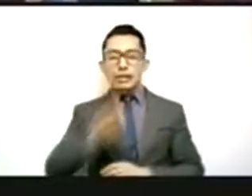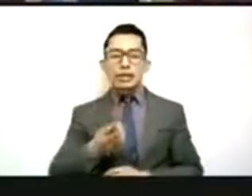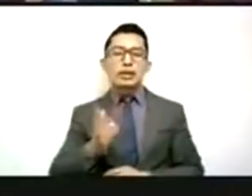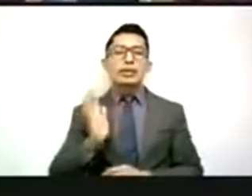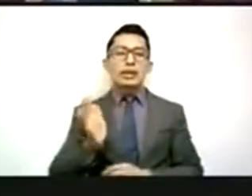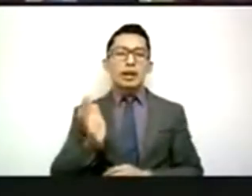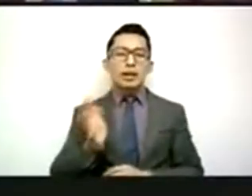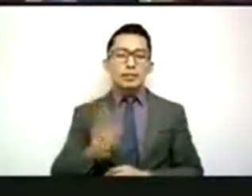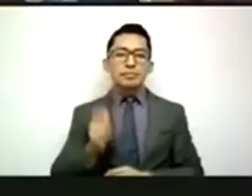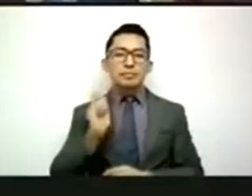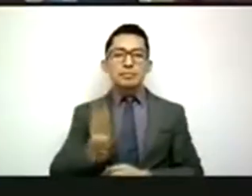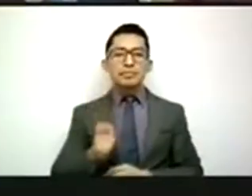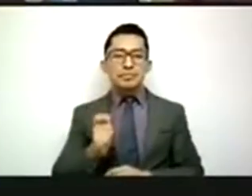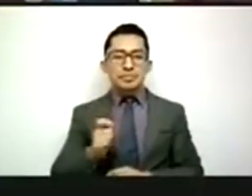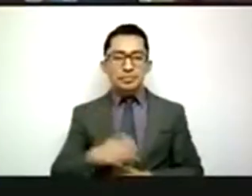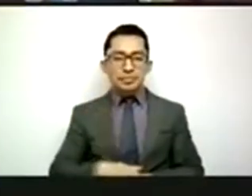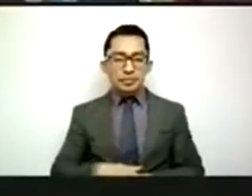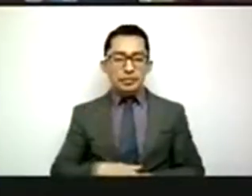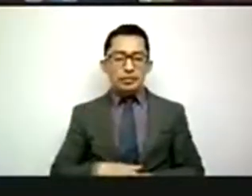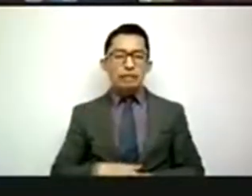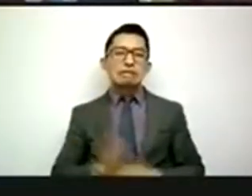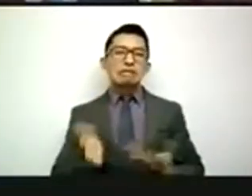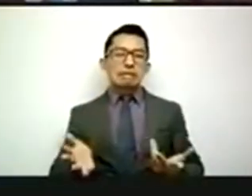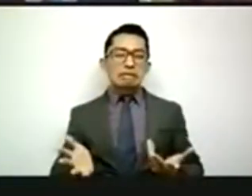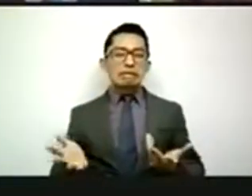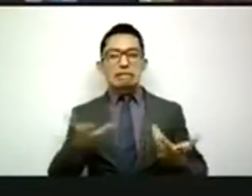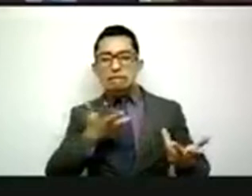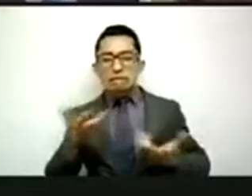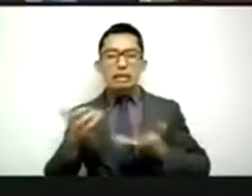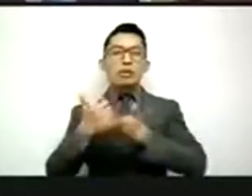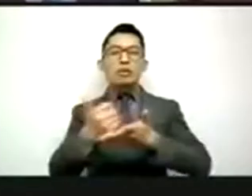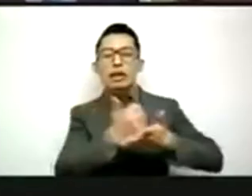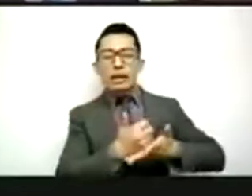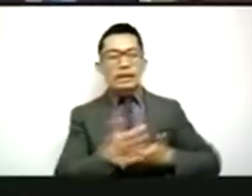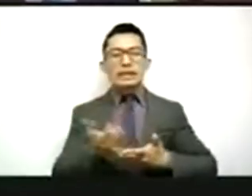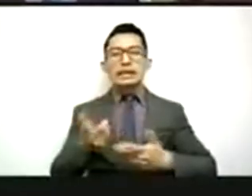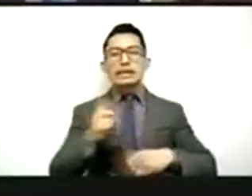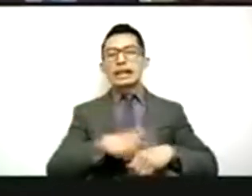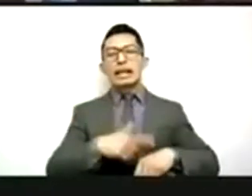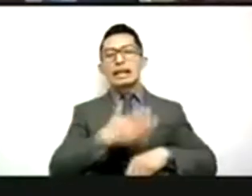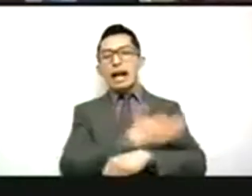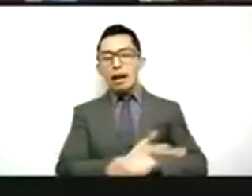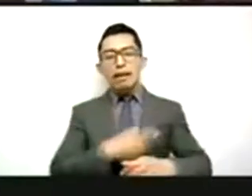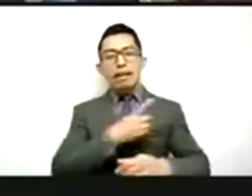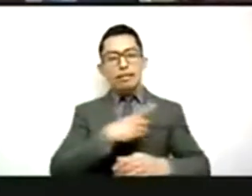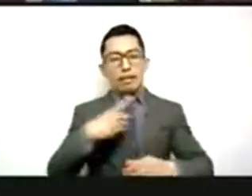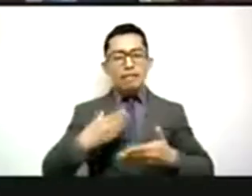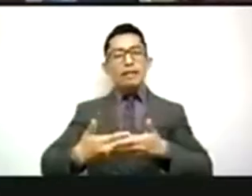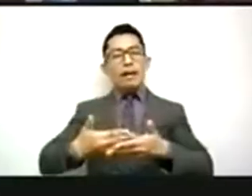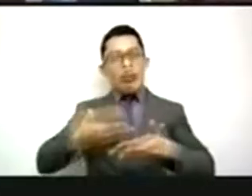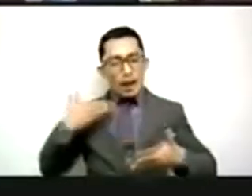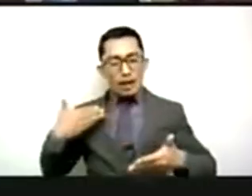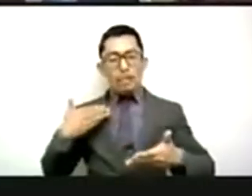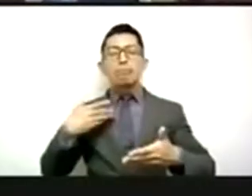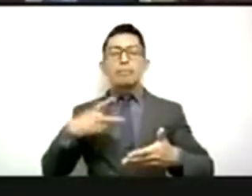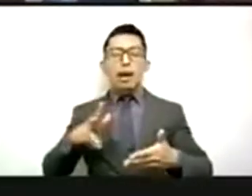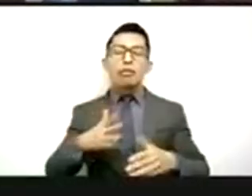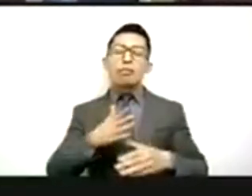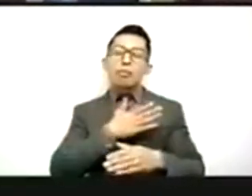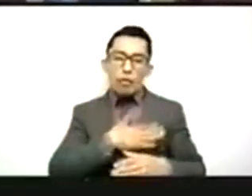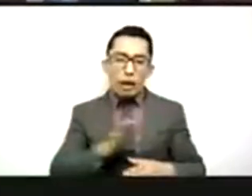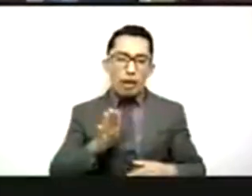vamos tarde, ya estamos tarde, porque la deuda y el nivel del